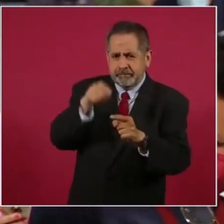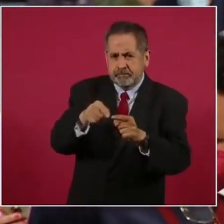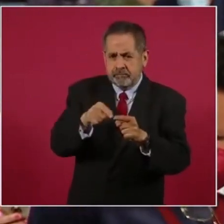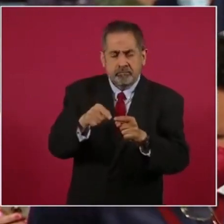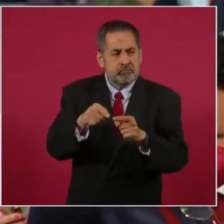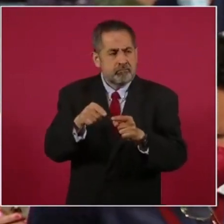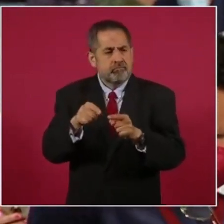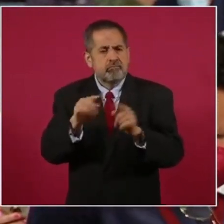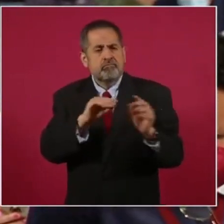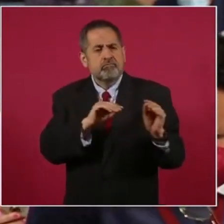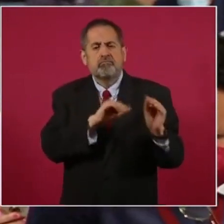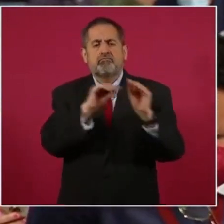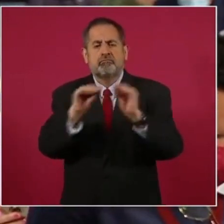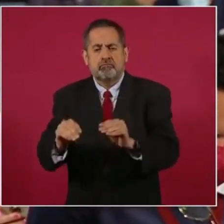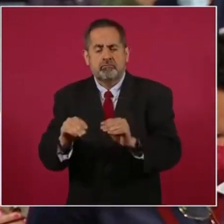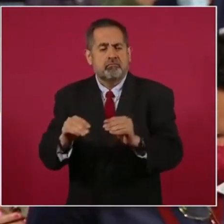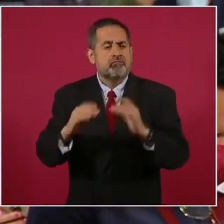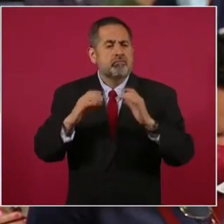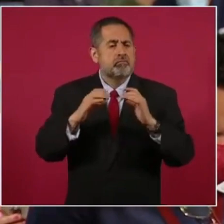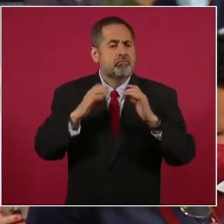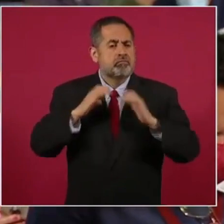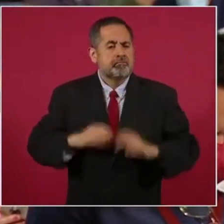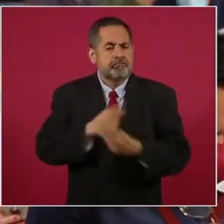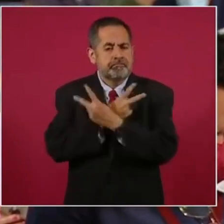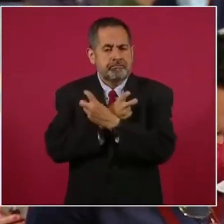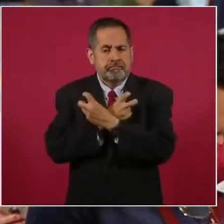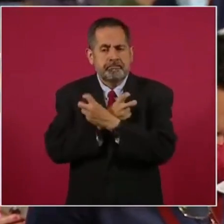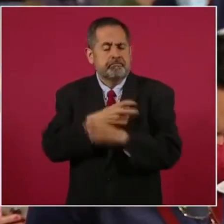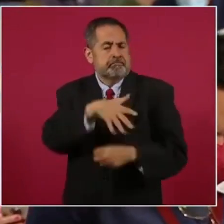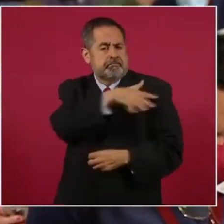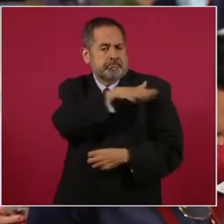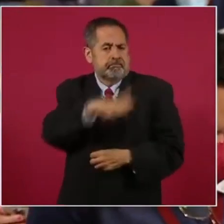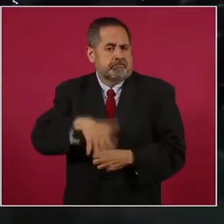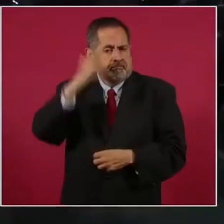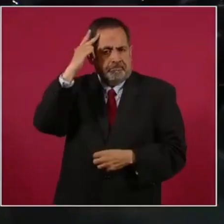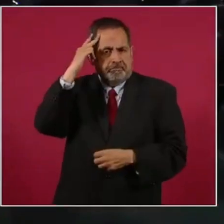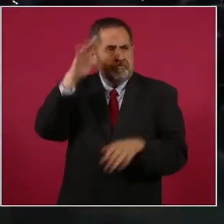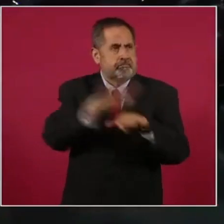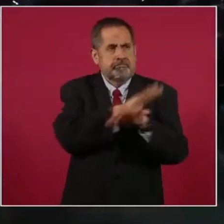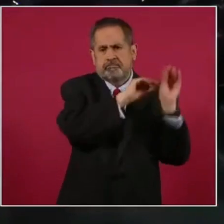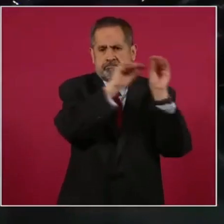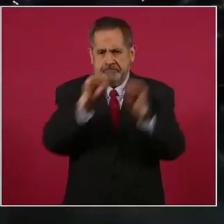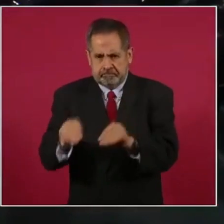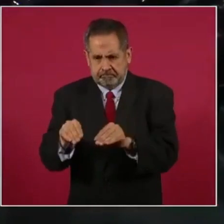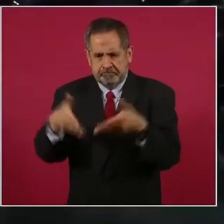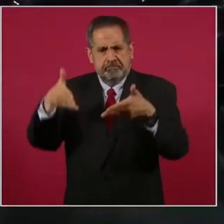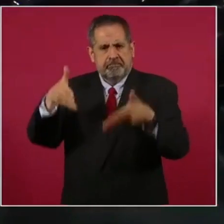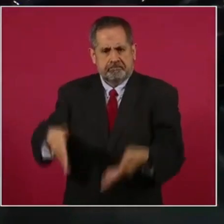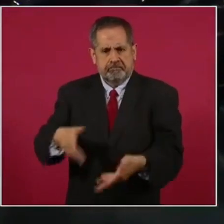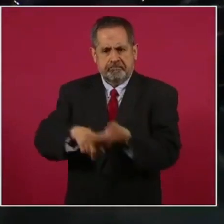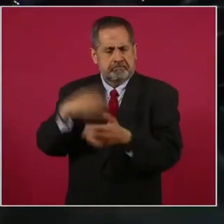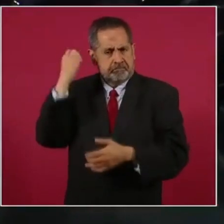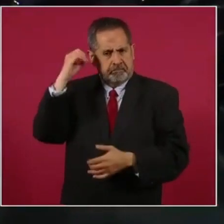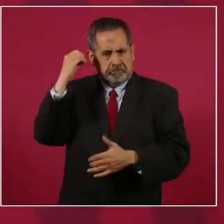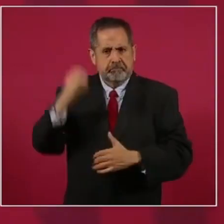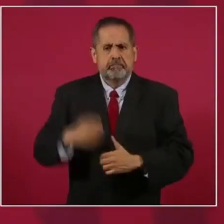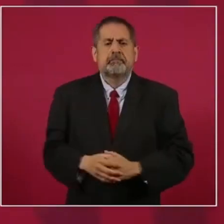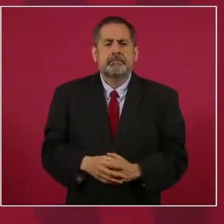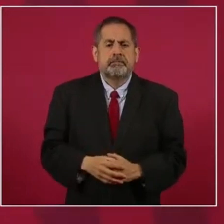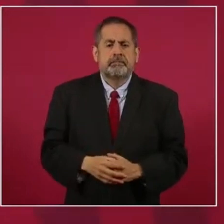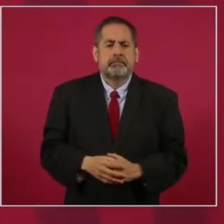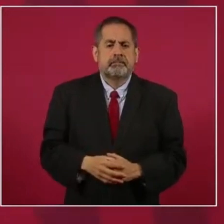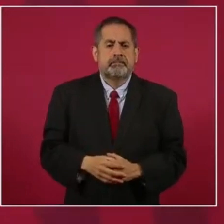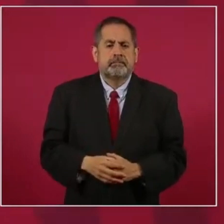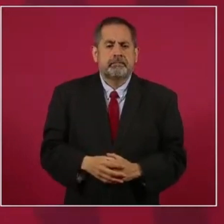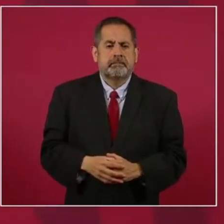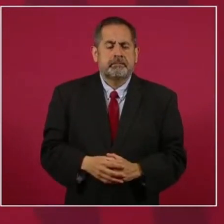puedan repatriar sus restos del general Porfirio Díaz. ¿Qué opina usted como presidente? Pues yo respeto mucho a